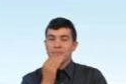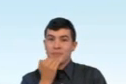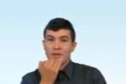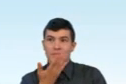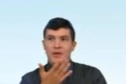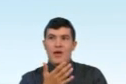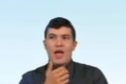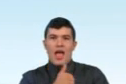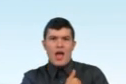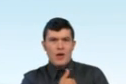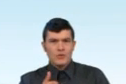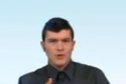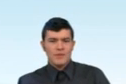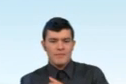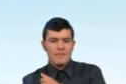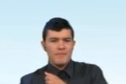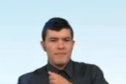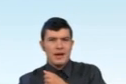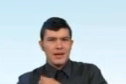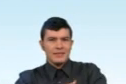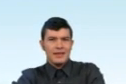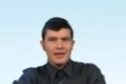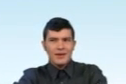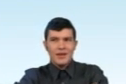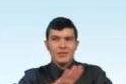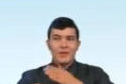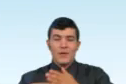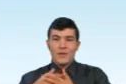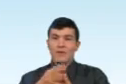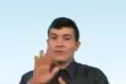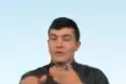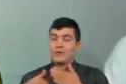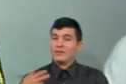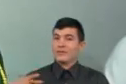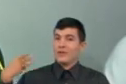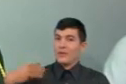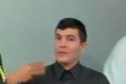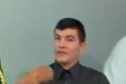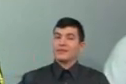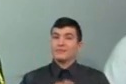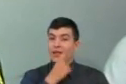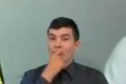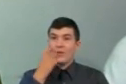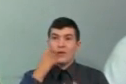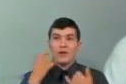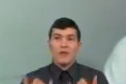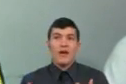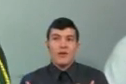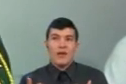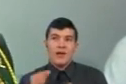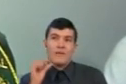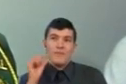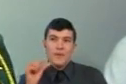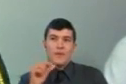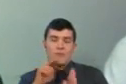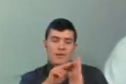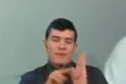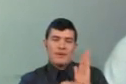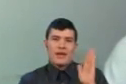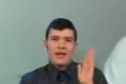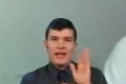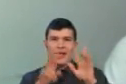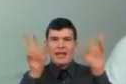de la convivencia, las autoridades de policía y sus competencias. El código actual muy poco lo regula. Es lo que tiene que ver